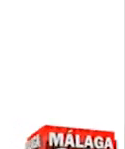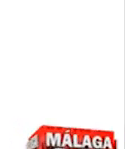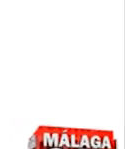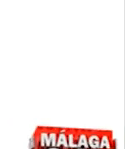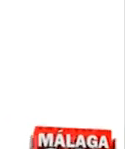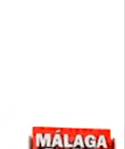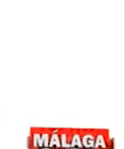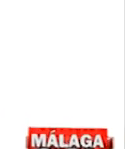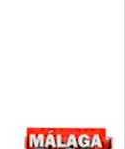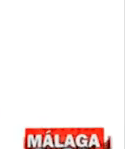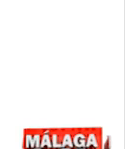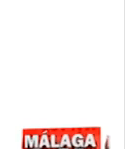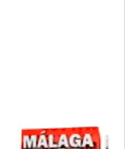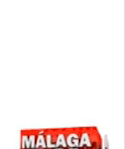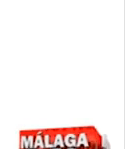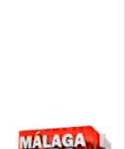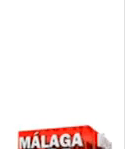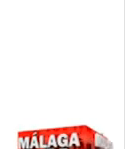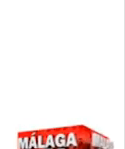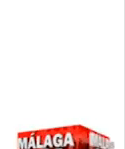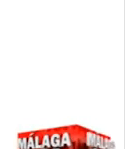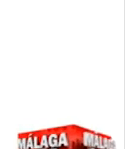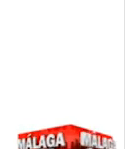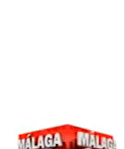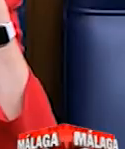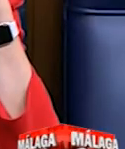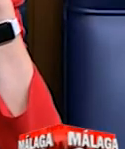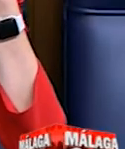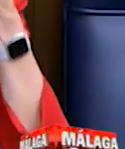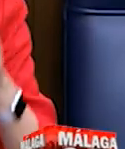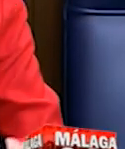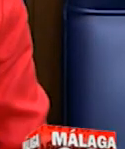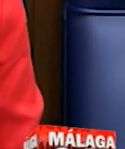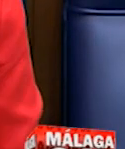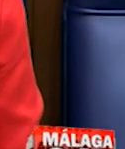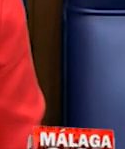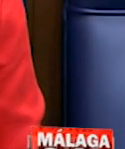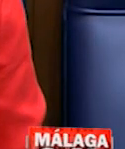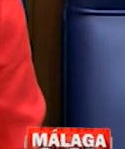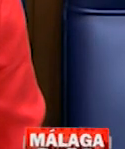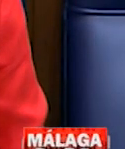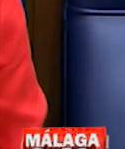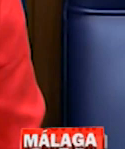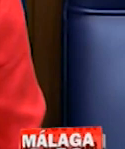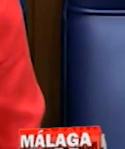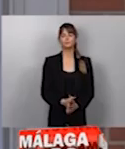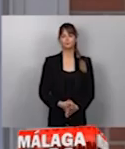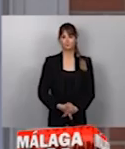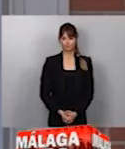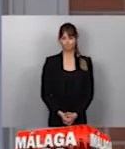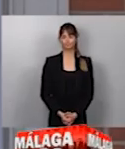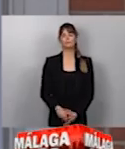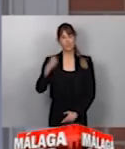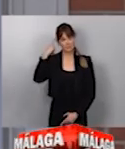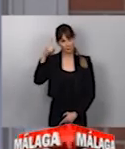después de que comunicase a través de una carta en Internet un periodo de reflexión para decidir sobre su continuidad al frente del Gobierno. Como saben,